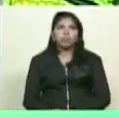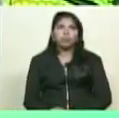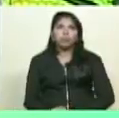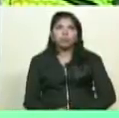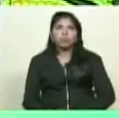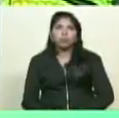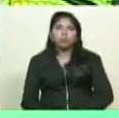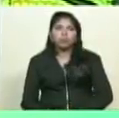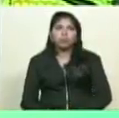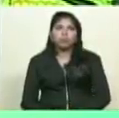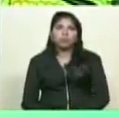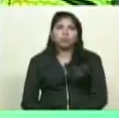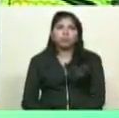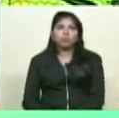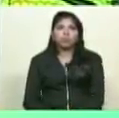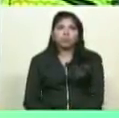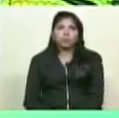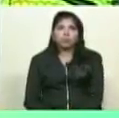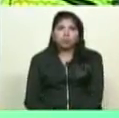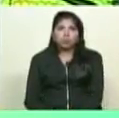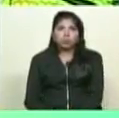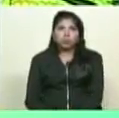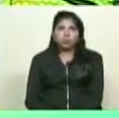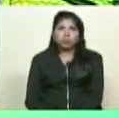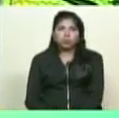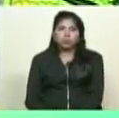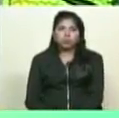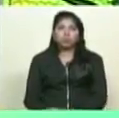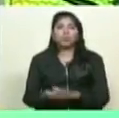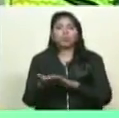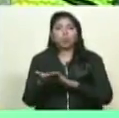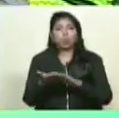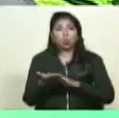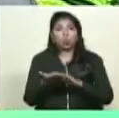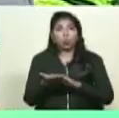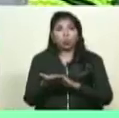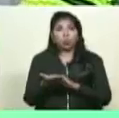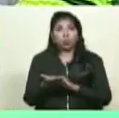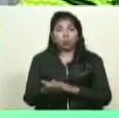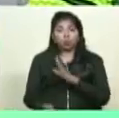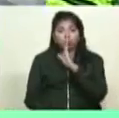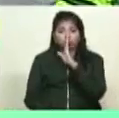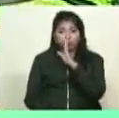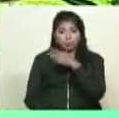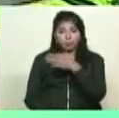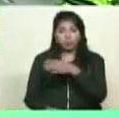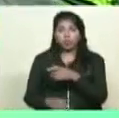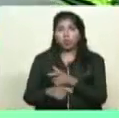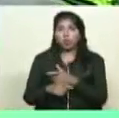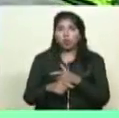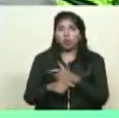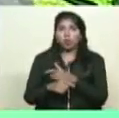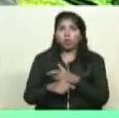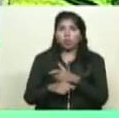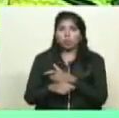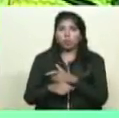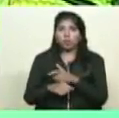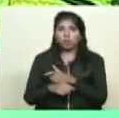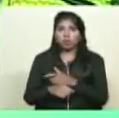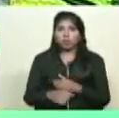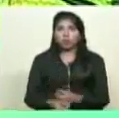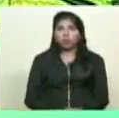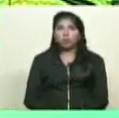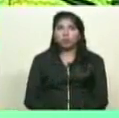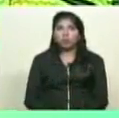están las soluciones que tienen que ver con el gobierno. Como dijo Richard, en el caso de una empresa específica